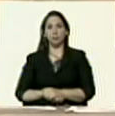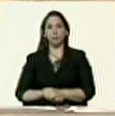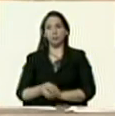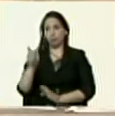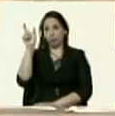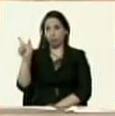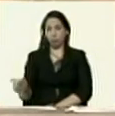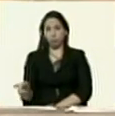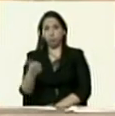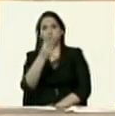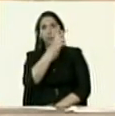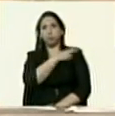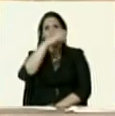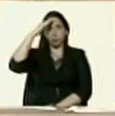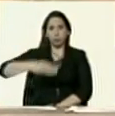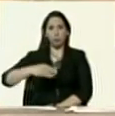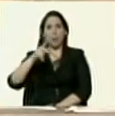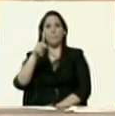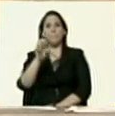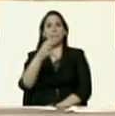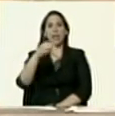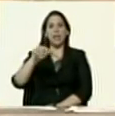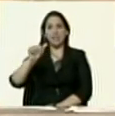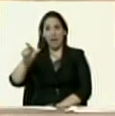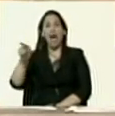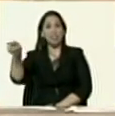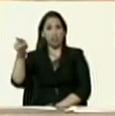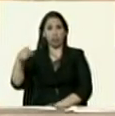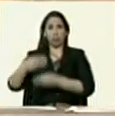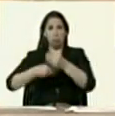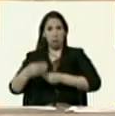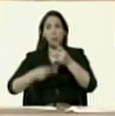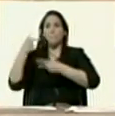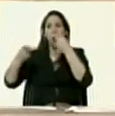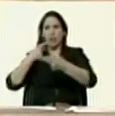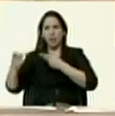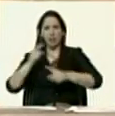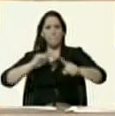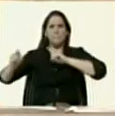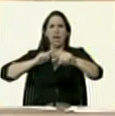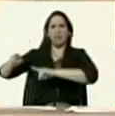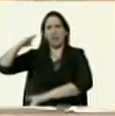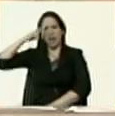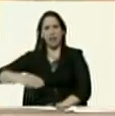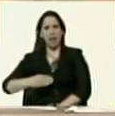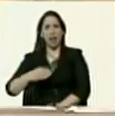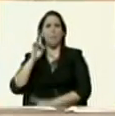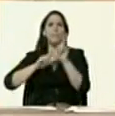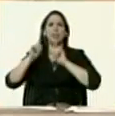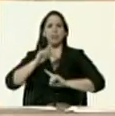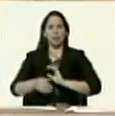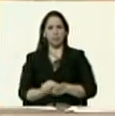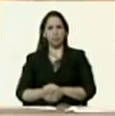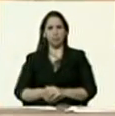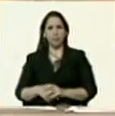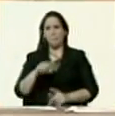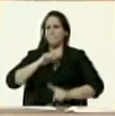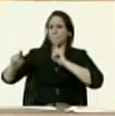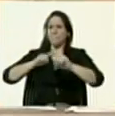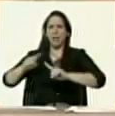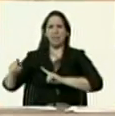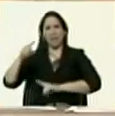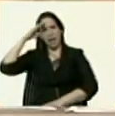Peña. Así hacen los políticos en la oligarquía. Mandan a los generales a mentir, mandan a los generales a